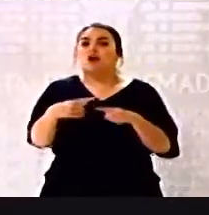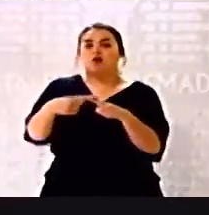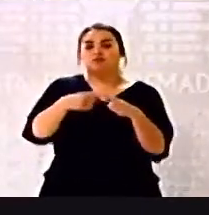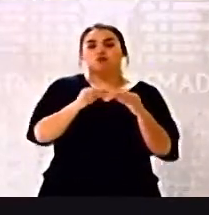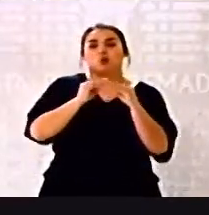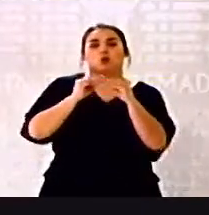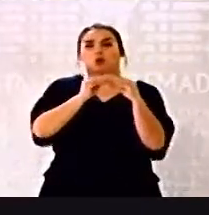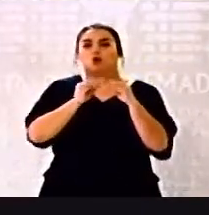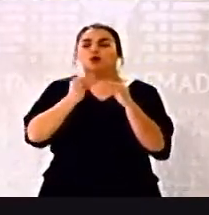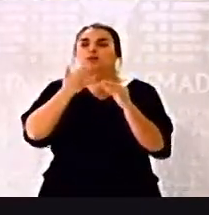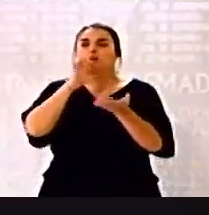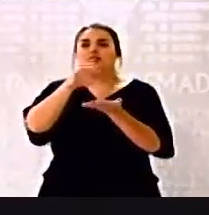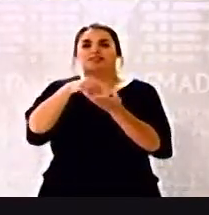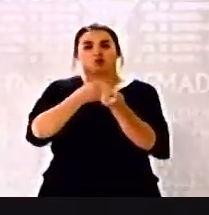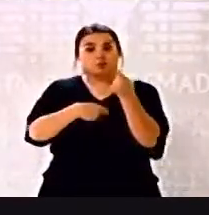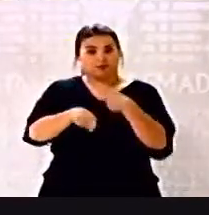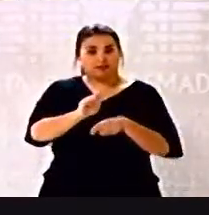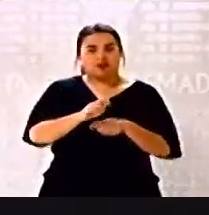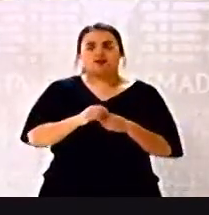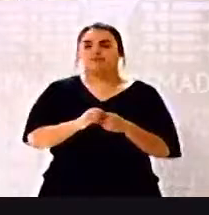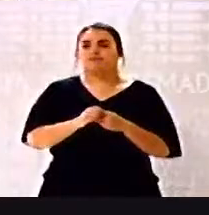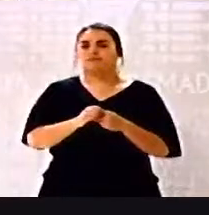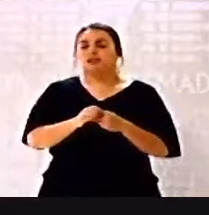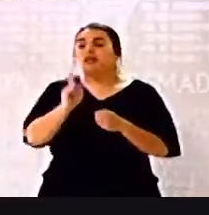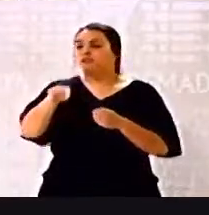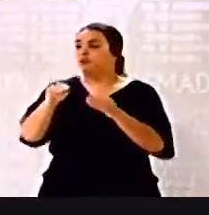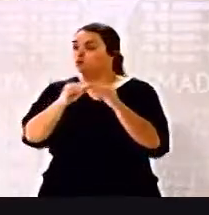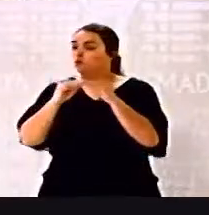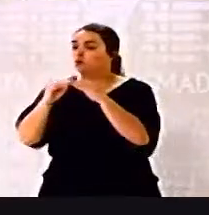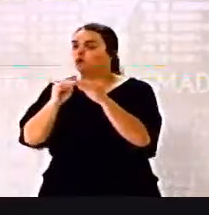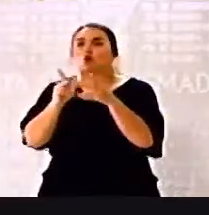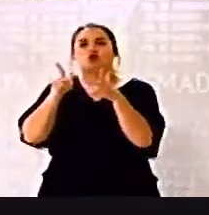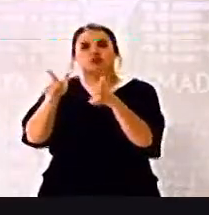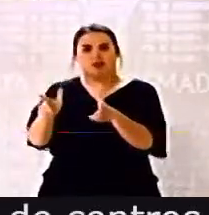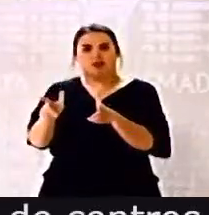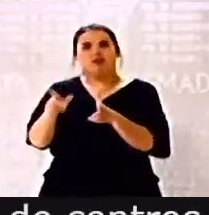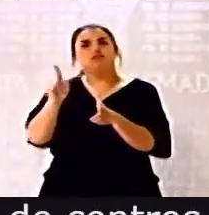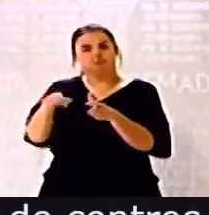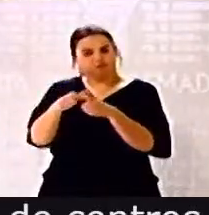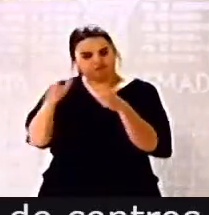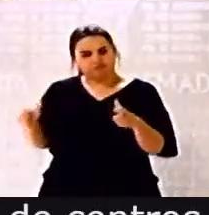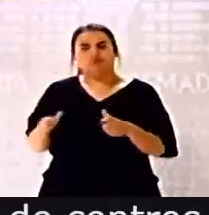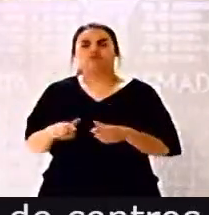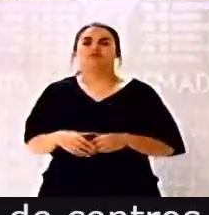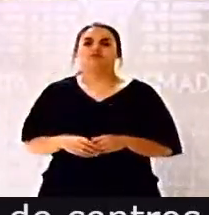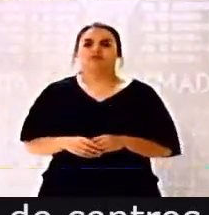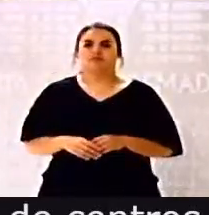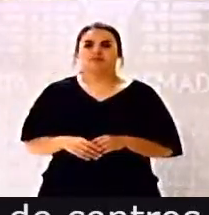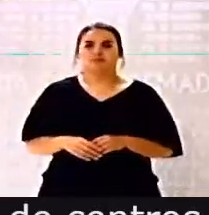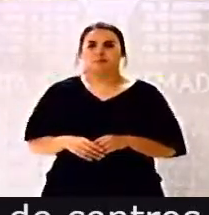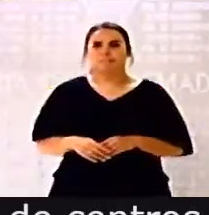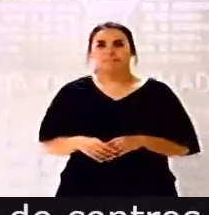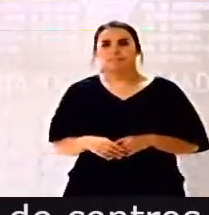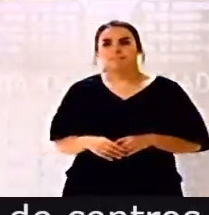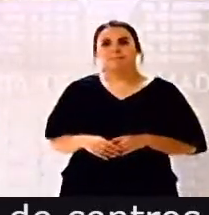de los centros comerciales y en las zonas comunes de los hoteles.